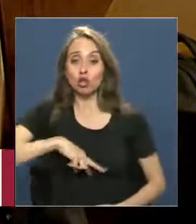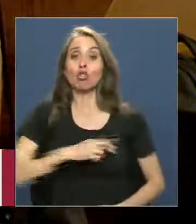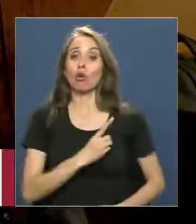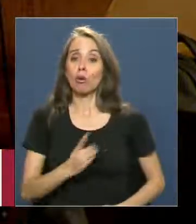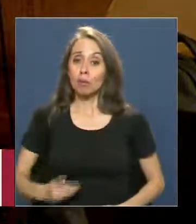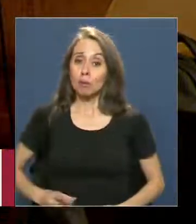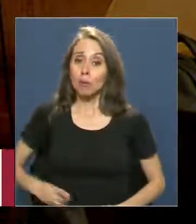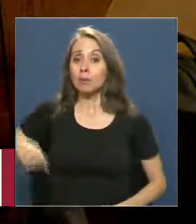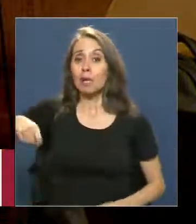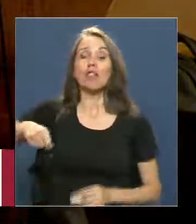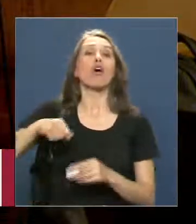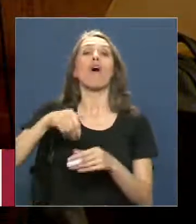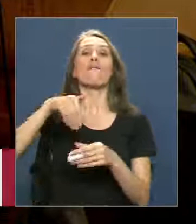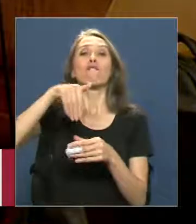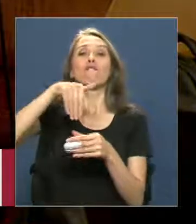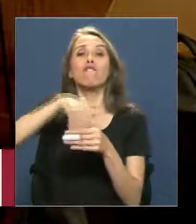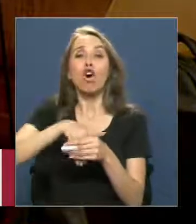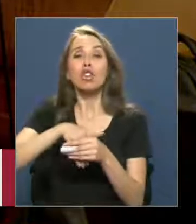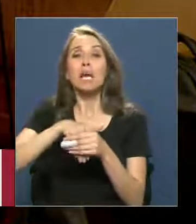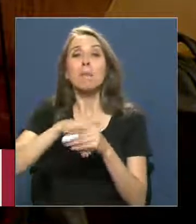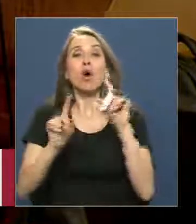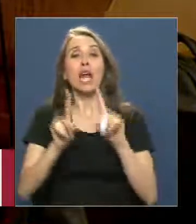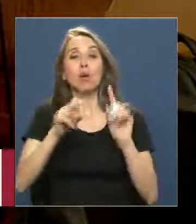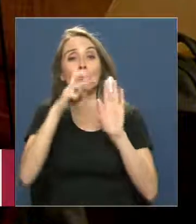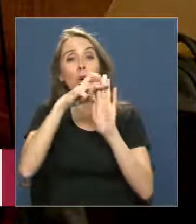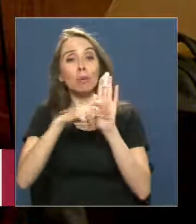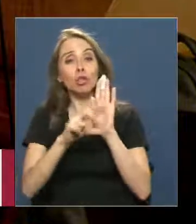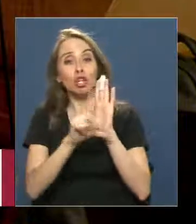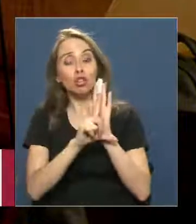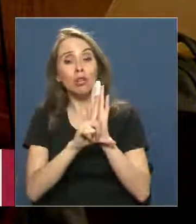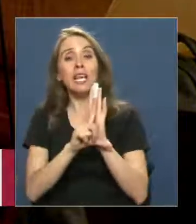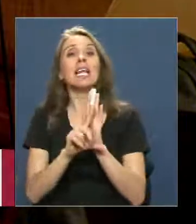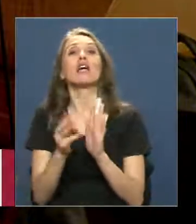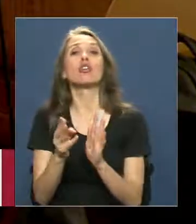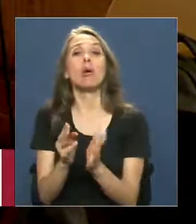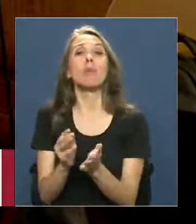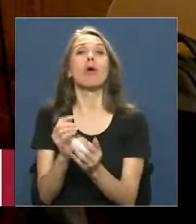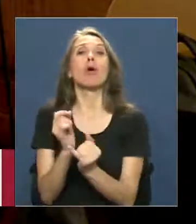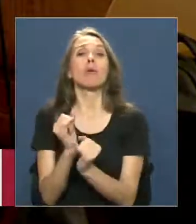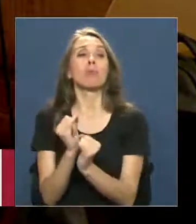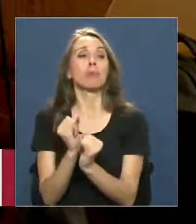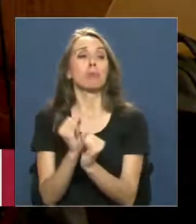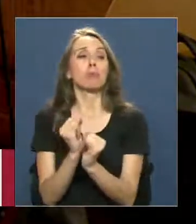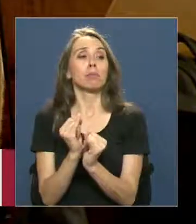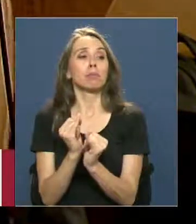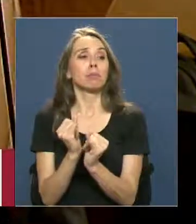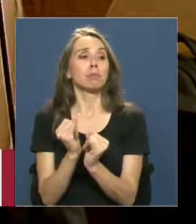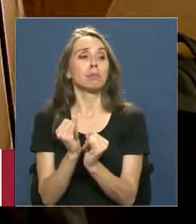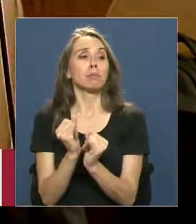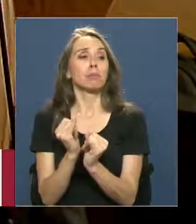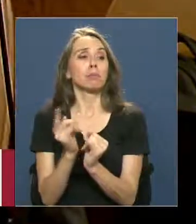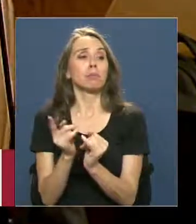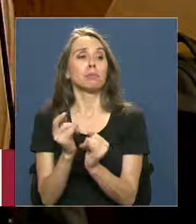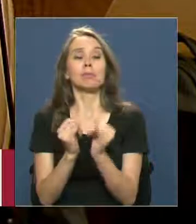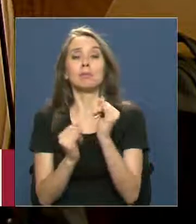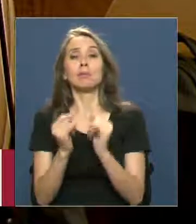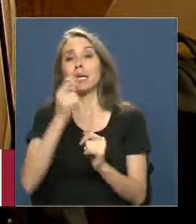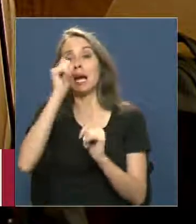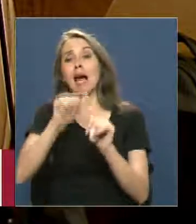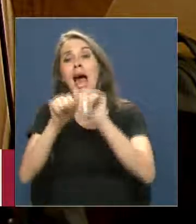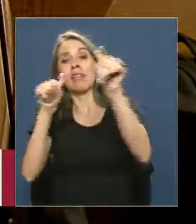votos respecto de determinados proyectos por medios telemáticos, entiéndase, no